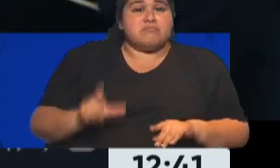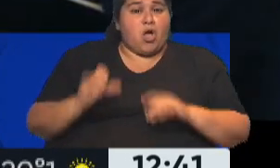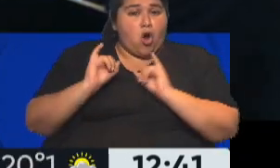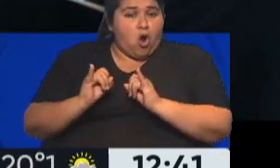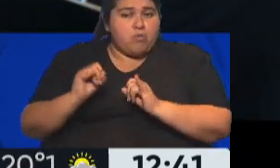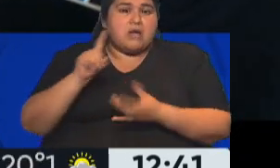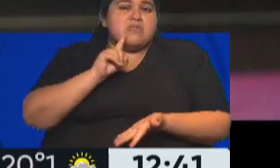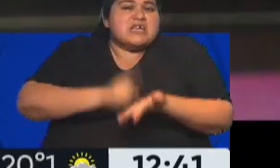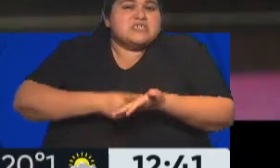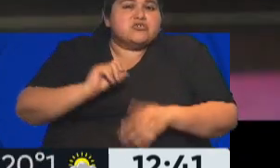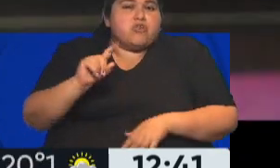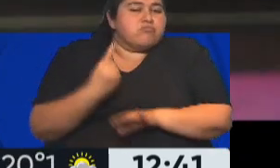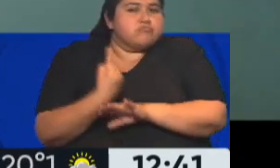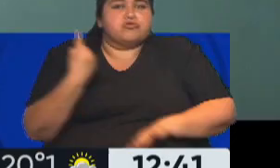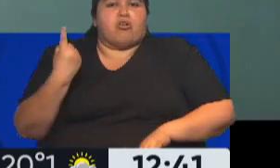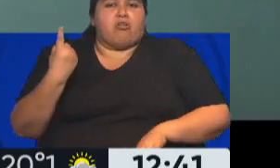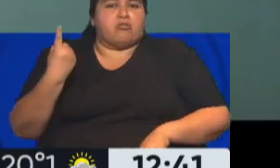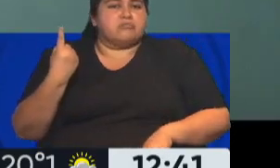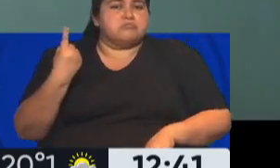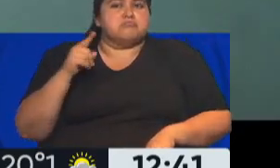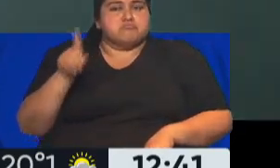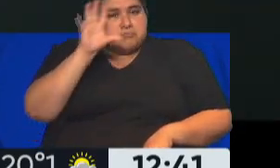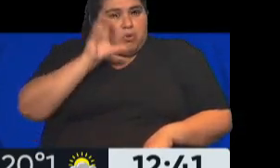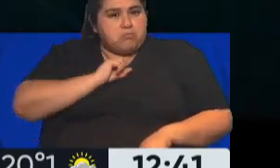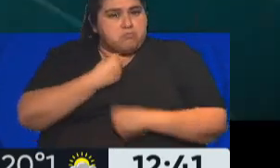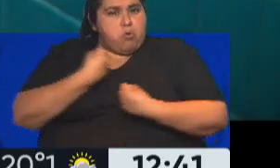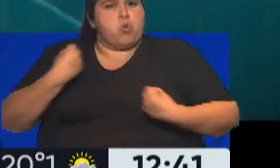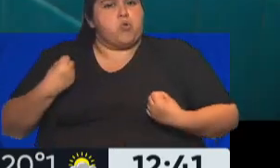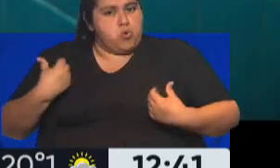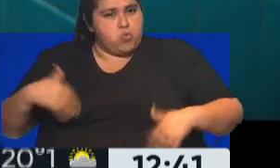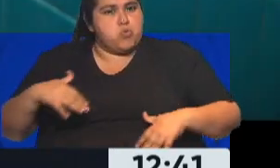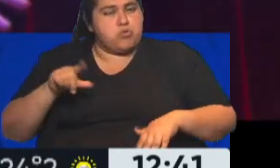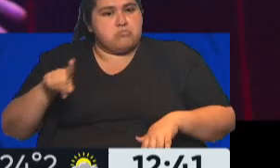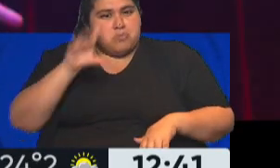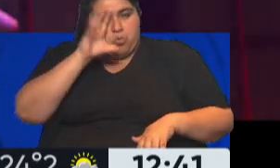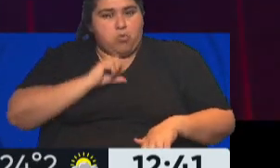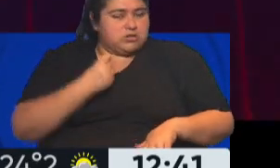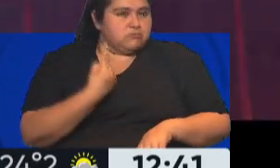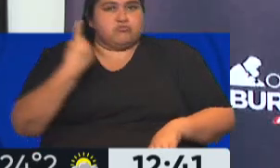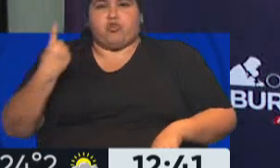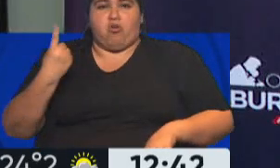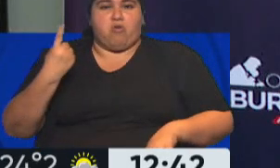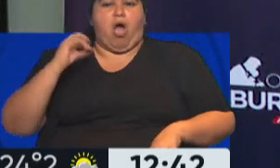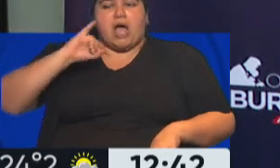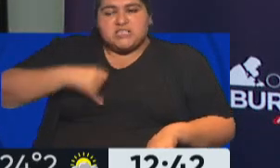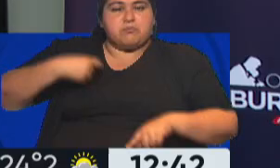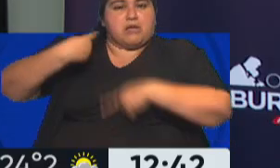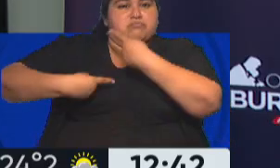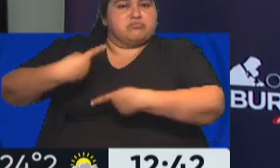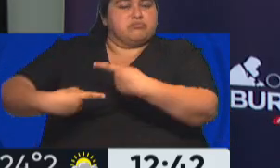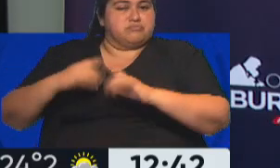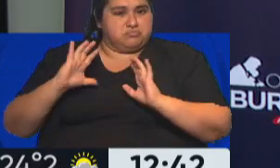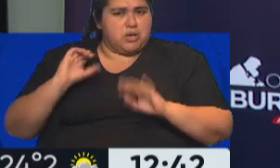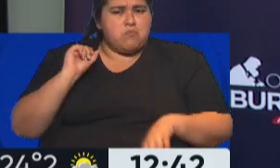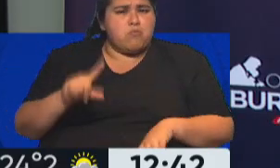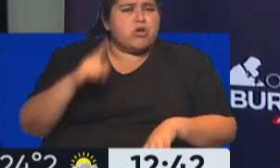decide ser individuo y es muy valiente. Muy valiente. Muy, sí, muy. Porque una tradición muy